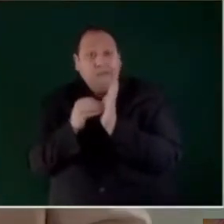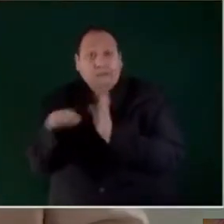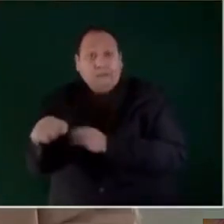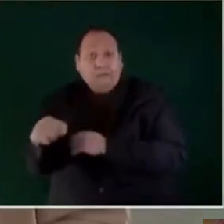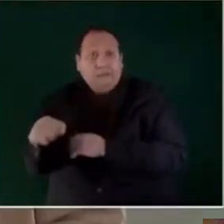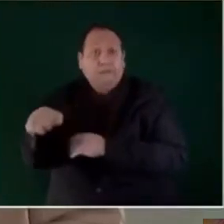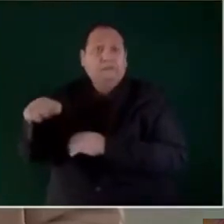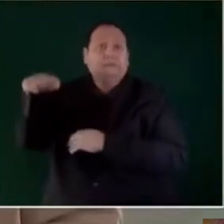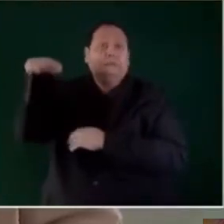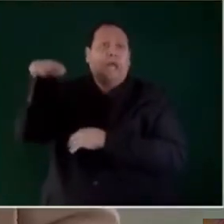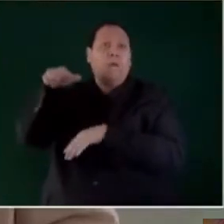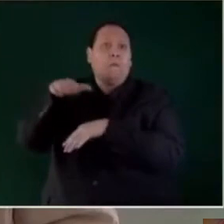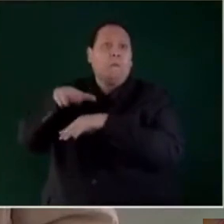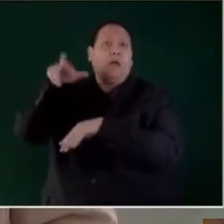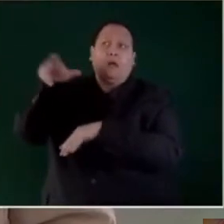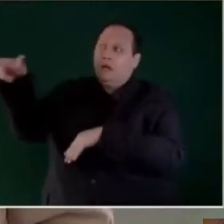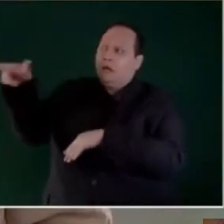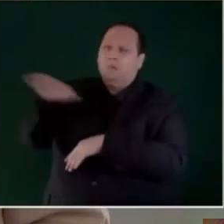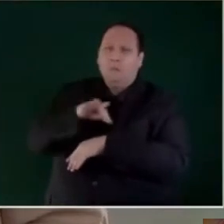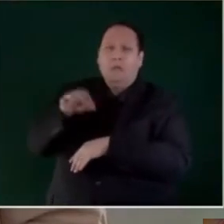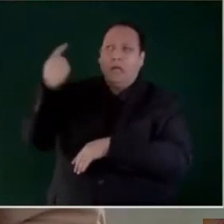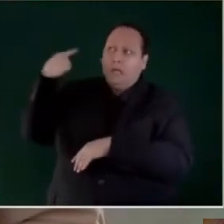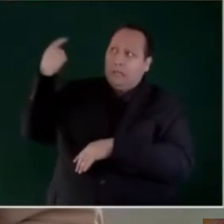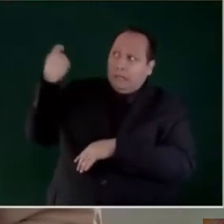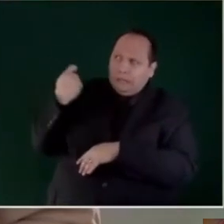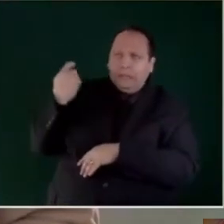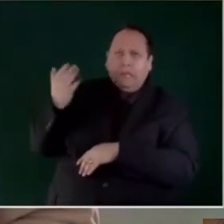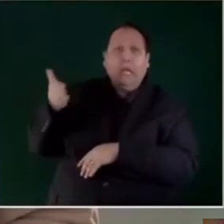aumentar la edad de jubilación.